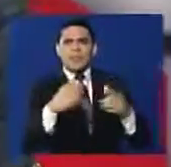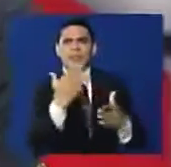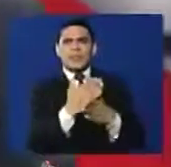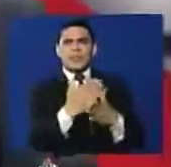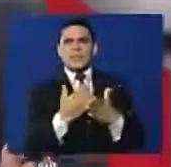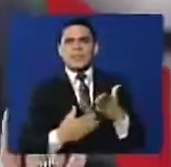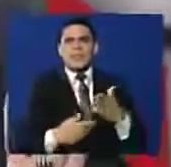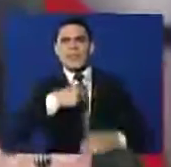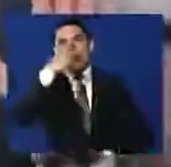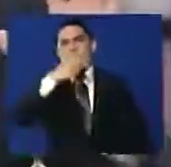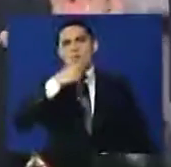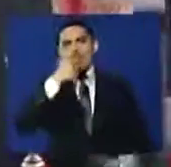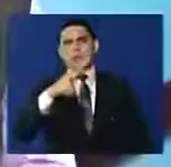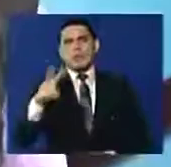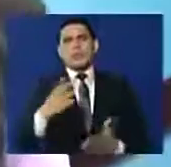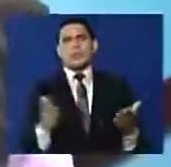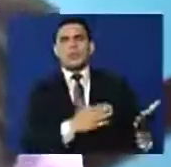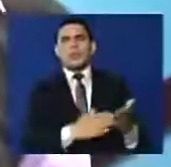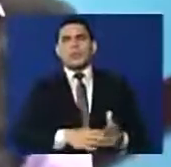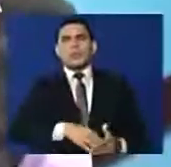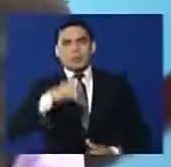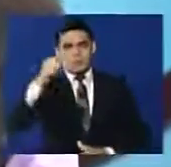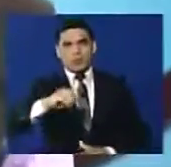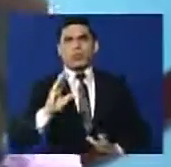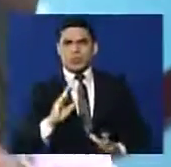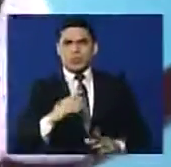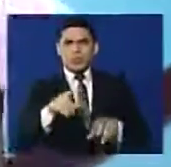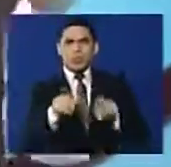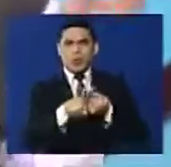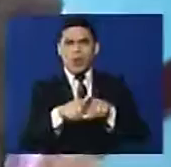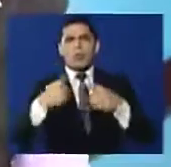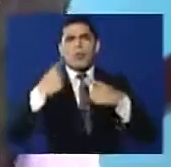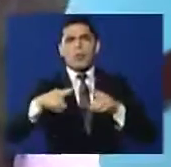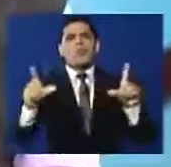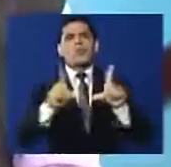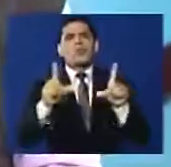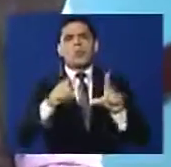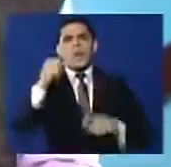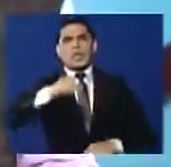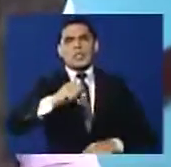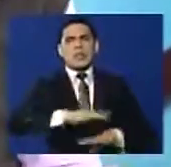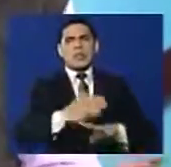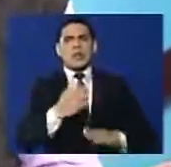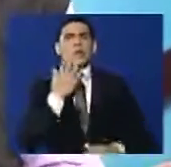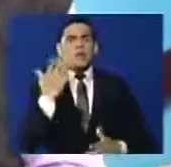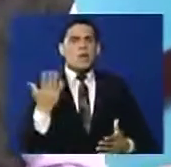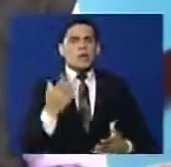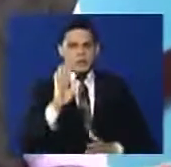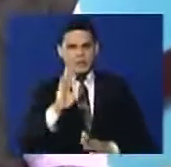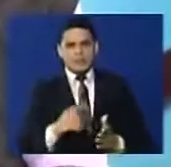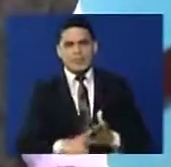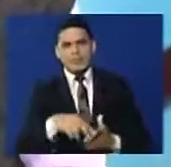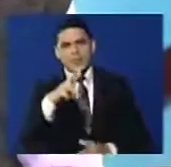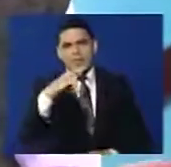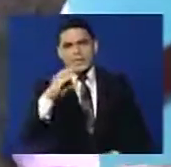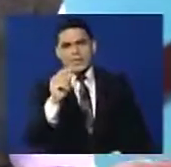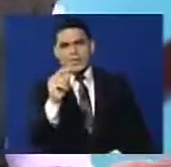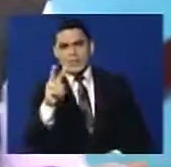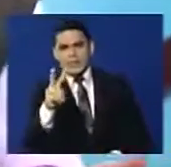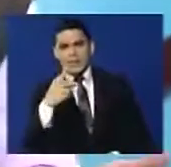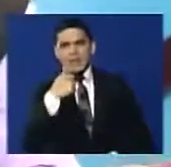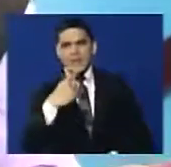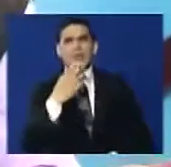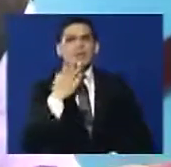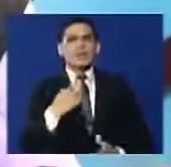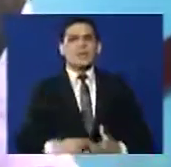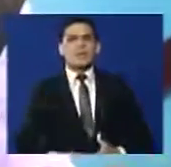un papel político en Venezuela. No, sí lo estaba jugando, porque no, como lo puede jugar cualquier otro canal. Porque al fin de cuentas Radio Caracas no cometió,